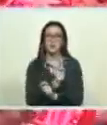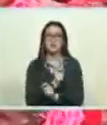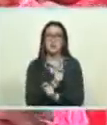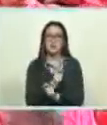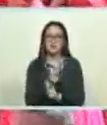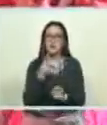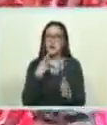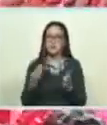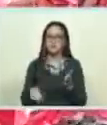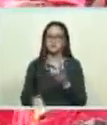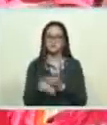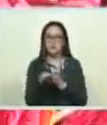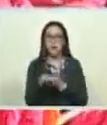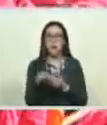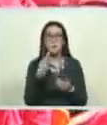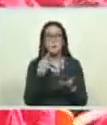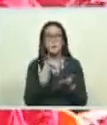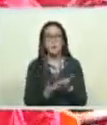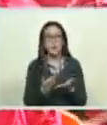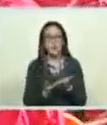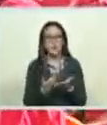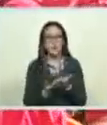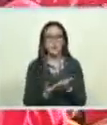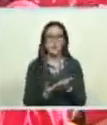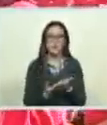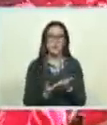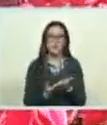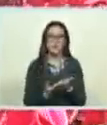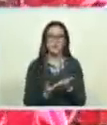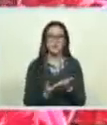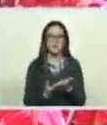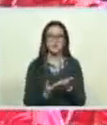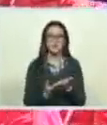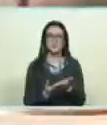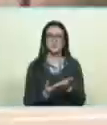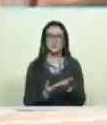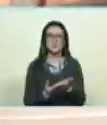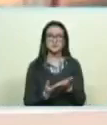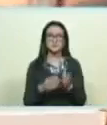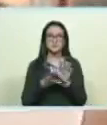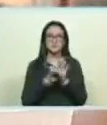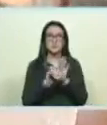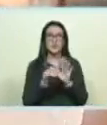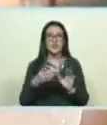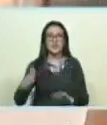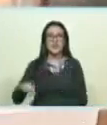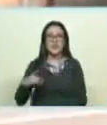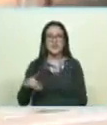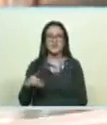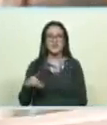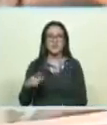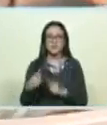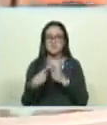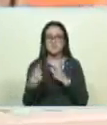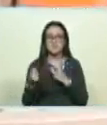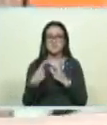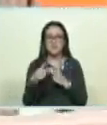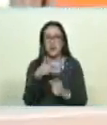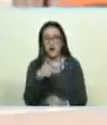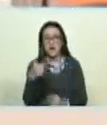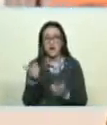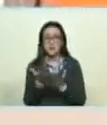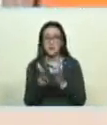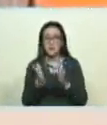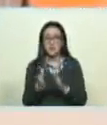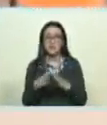le traemos una propuesta a usted, presidente Nicolás Maduro, es que proponemos constitucionalizar el derecho a la movilidad pasaje de cada